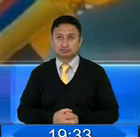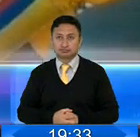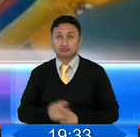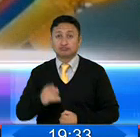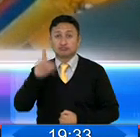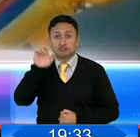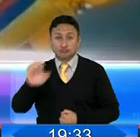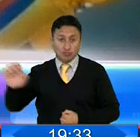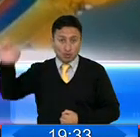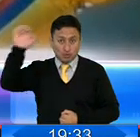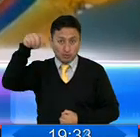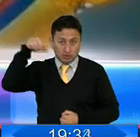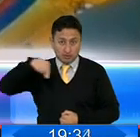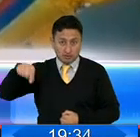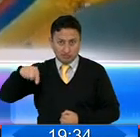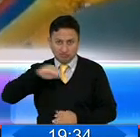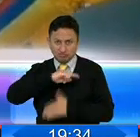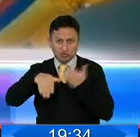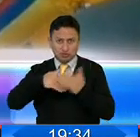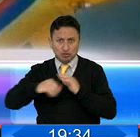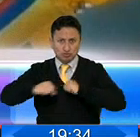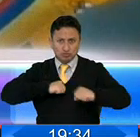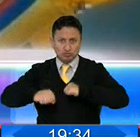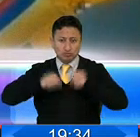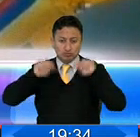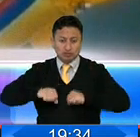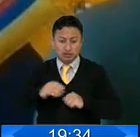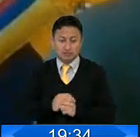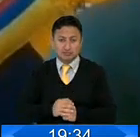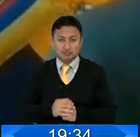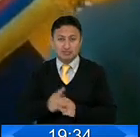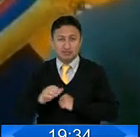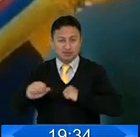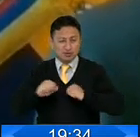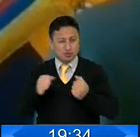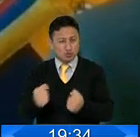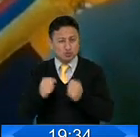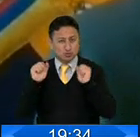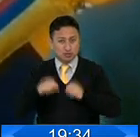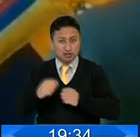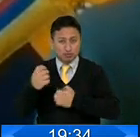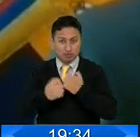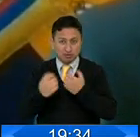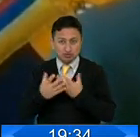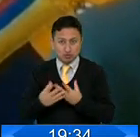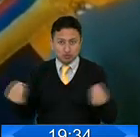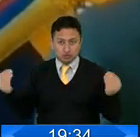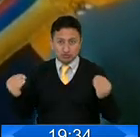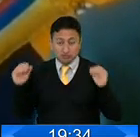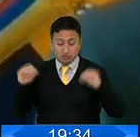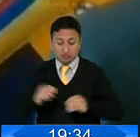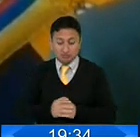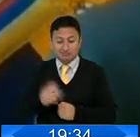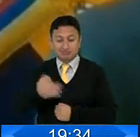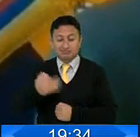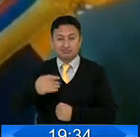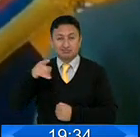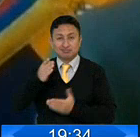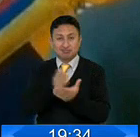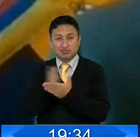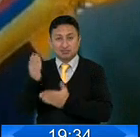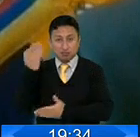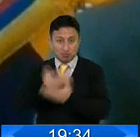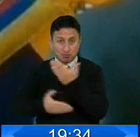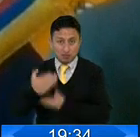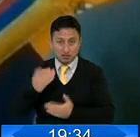Europea, tenemos otros elementos en los cuales tenemos que trabajar intensamente para superarlos y garantizar lo que es el acceso a